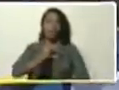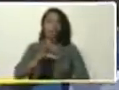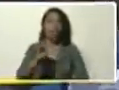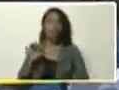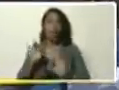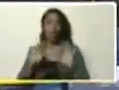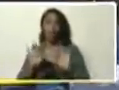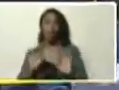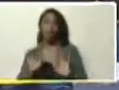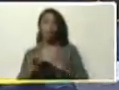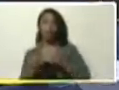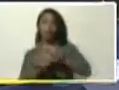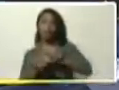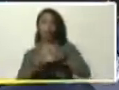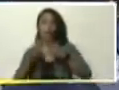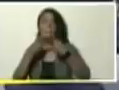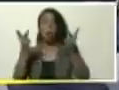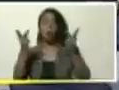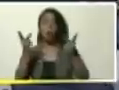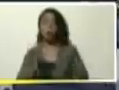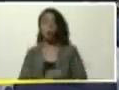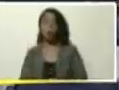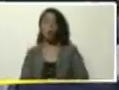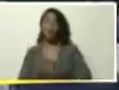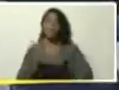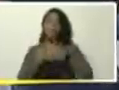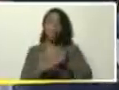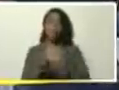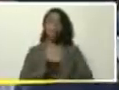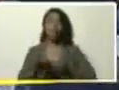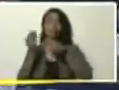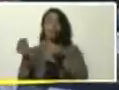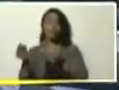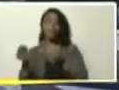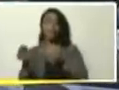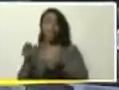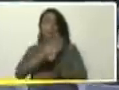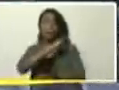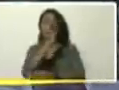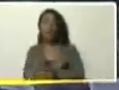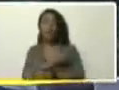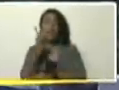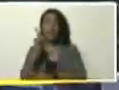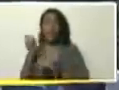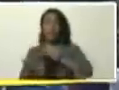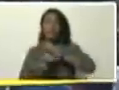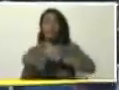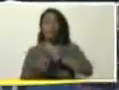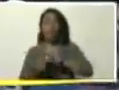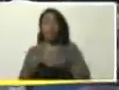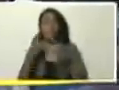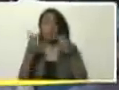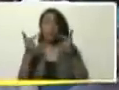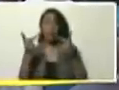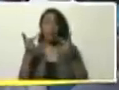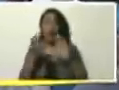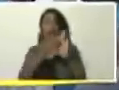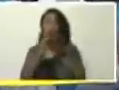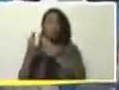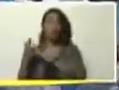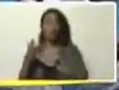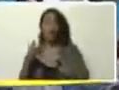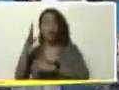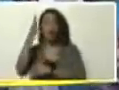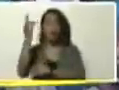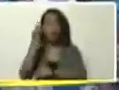las instituciones públicas. Vamos a entregarle el poder de esas instituciones a las comunas y a los